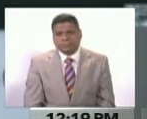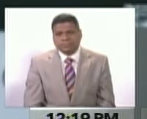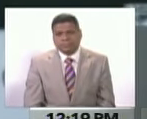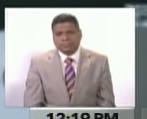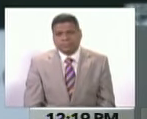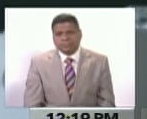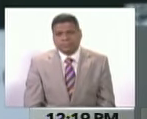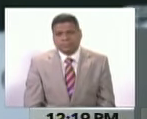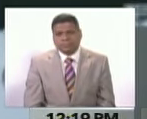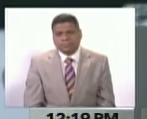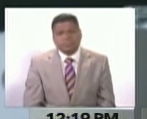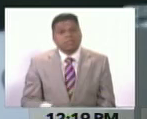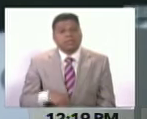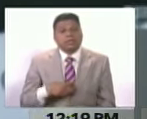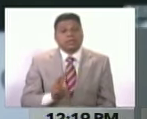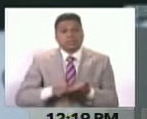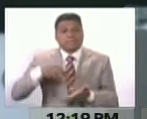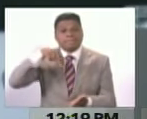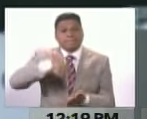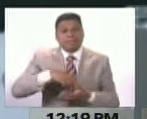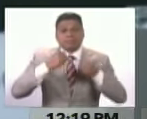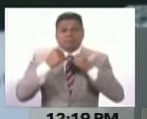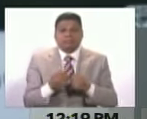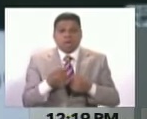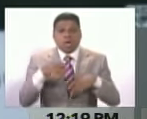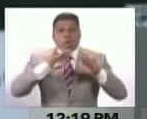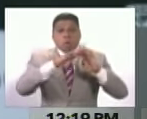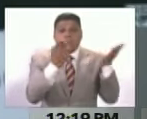que se posiciona en un mundo mucho más justo.